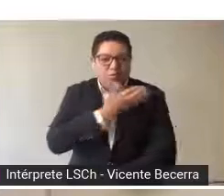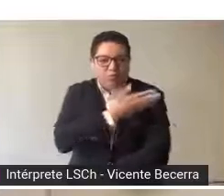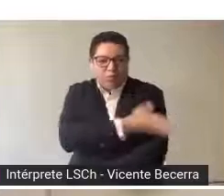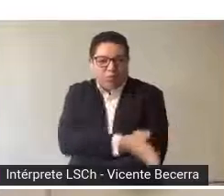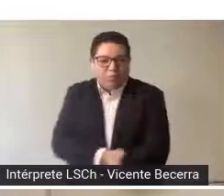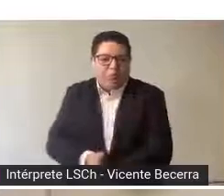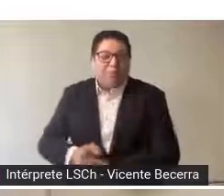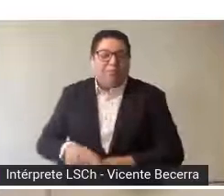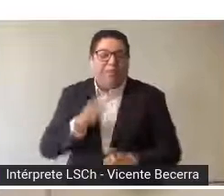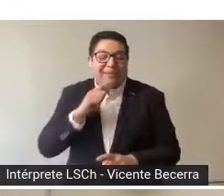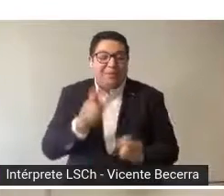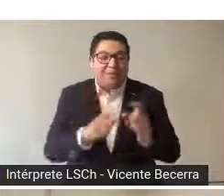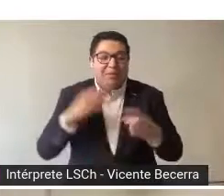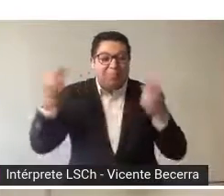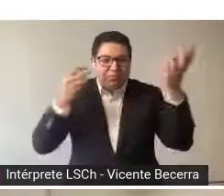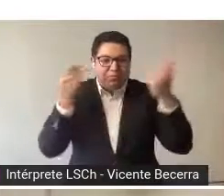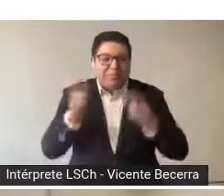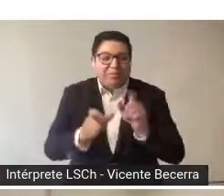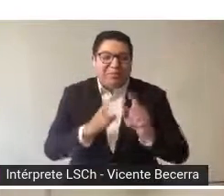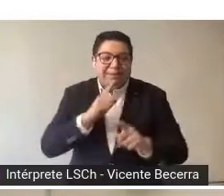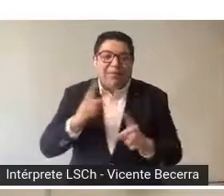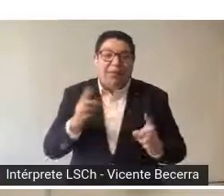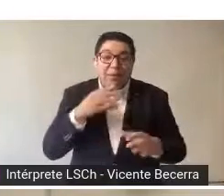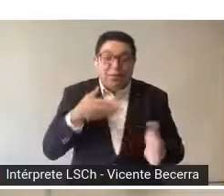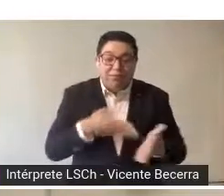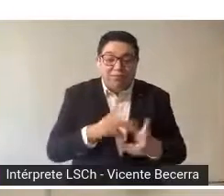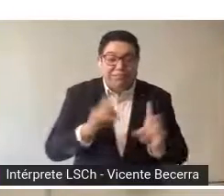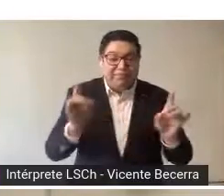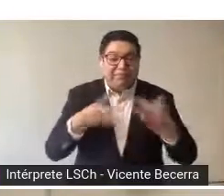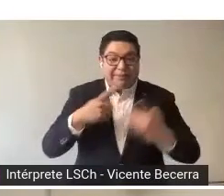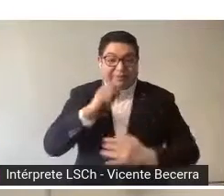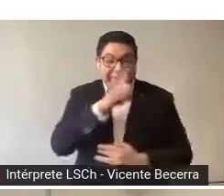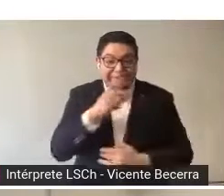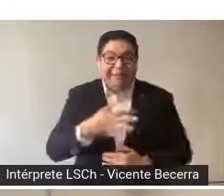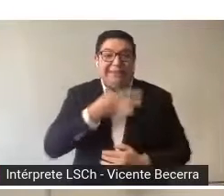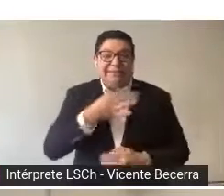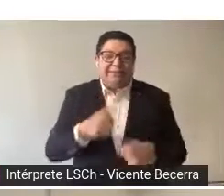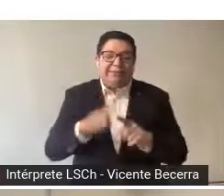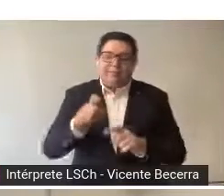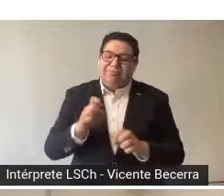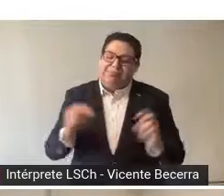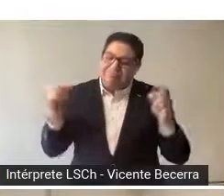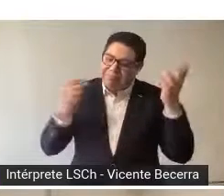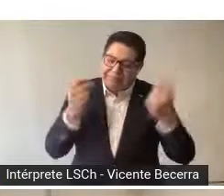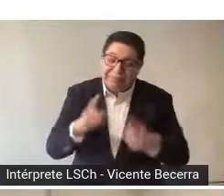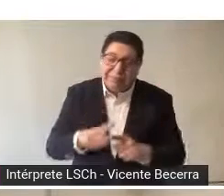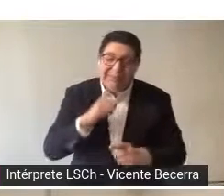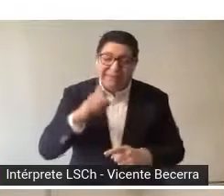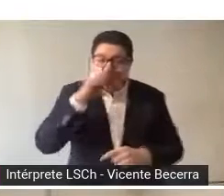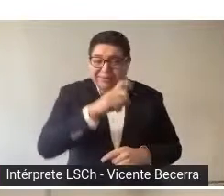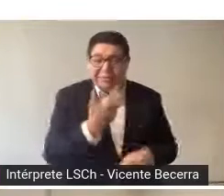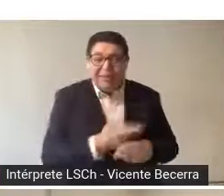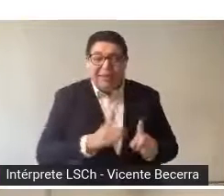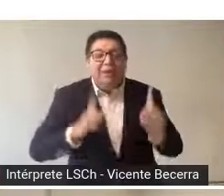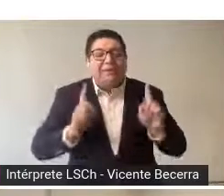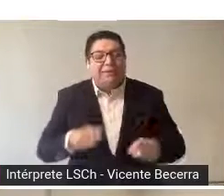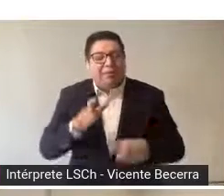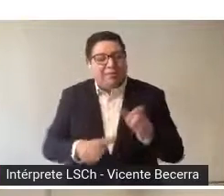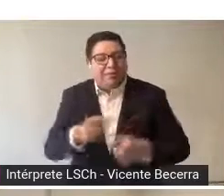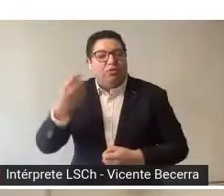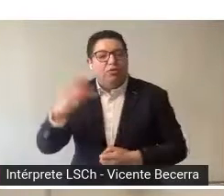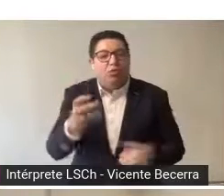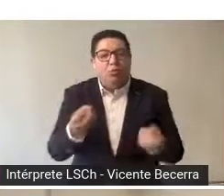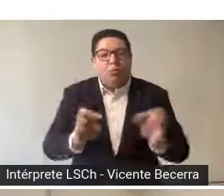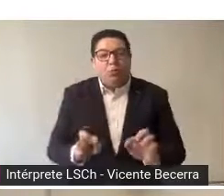que florece de las personas en los momentos difíciles. Por lo tanto, yo creo que siempre, siempre en los momentos duros hay que tomarlo eso como una oportunidad.